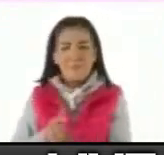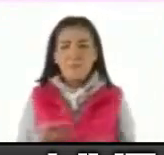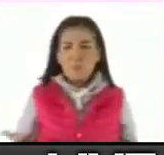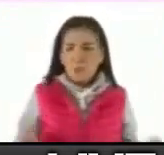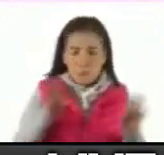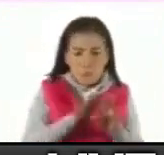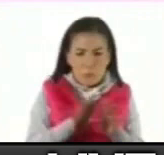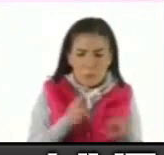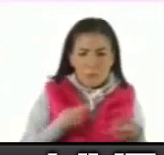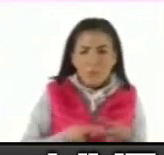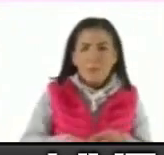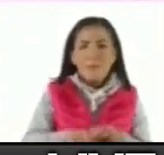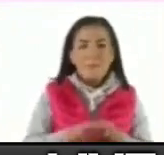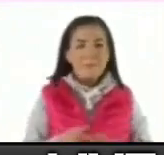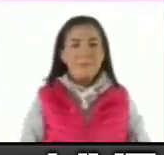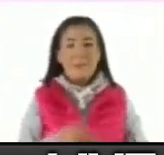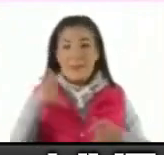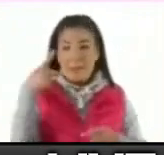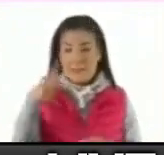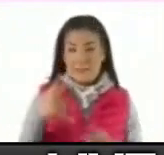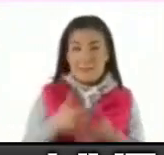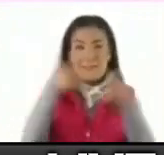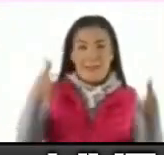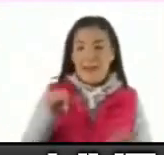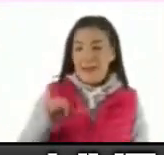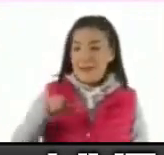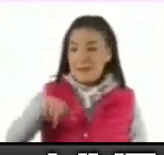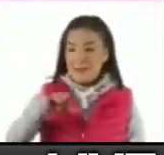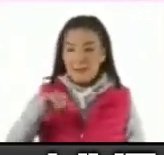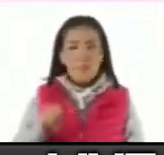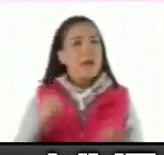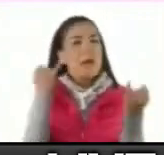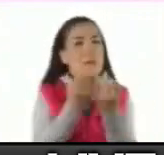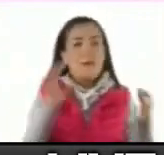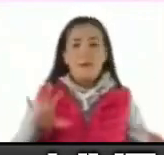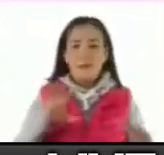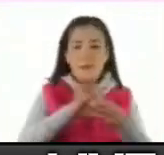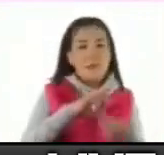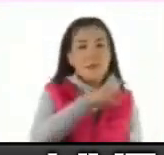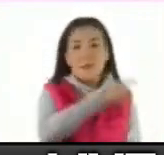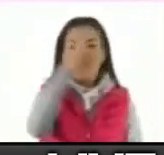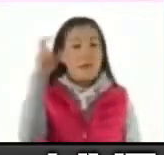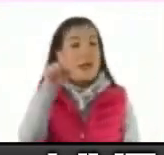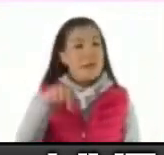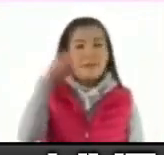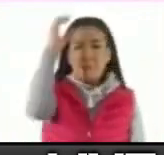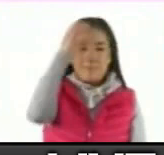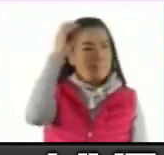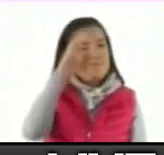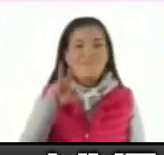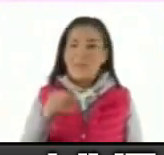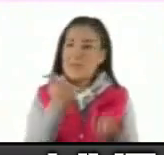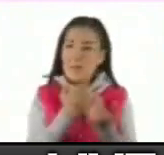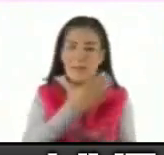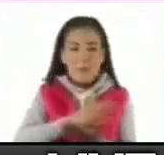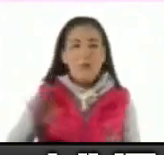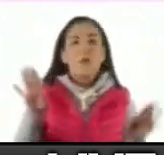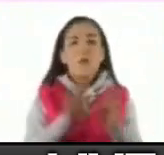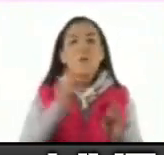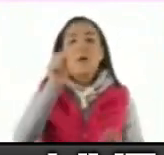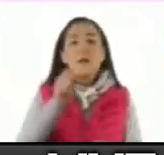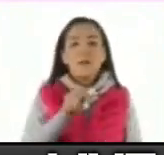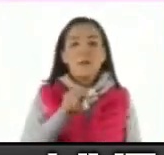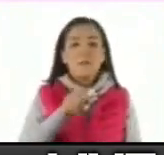surgió? Su historia está muy ligada a la astrología, que tampoco es una ciencia, y se basa en la creencia de que los